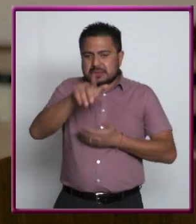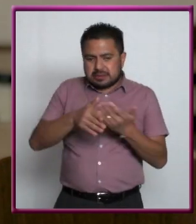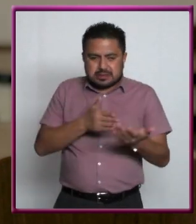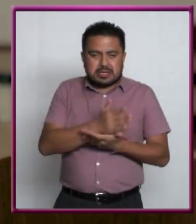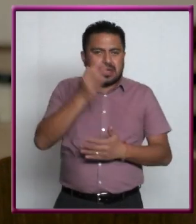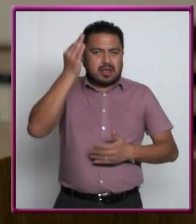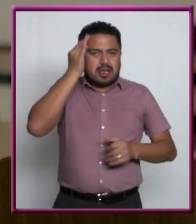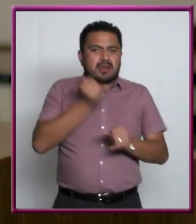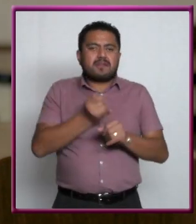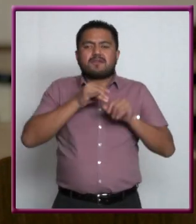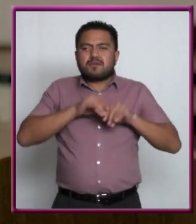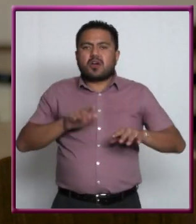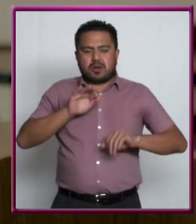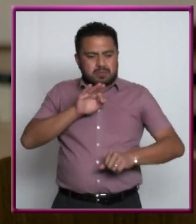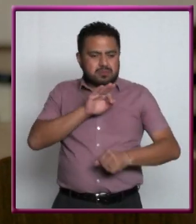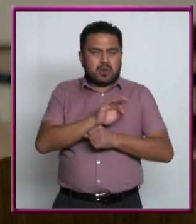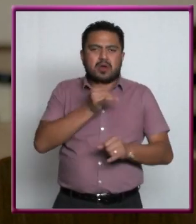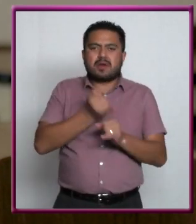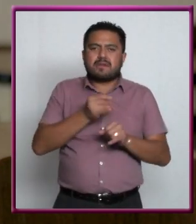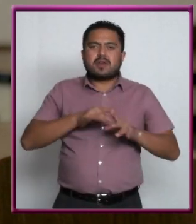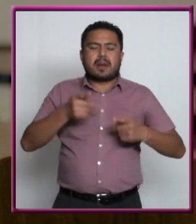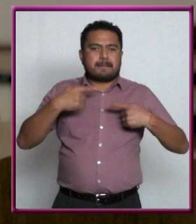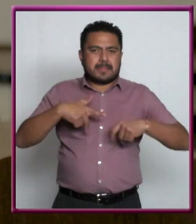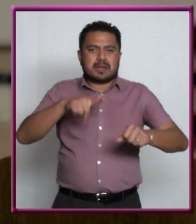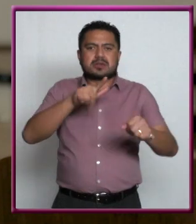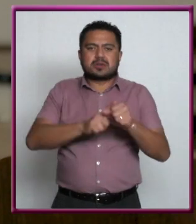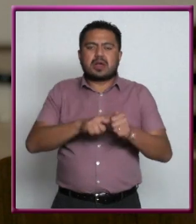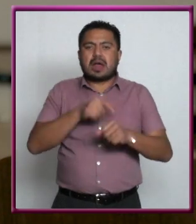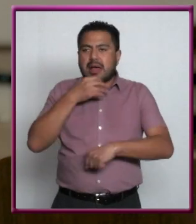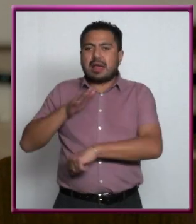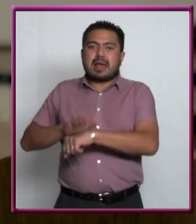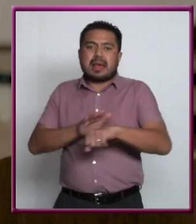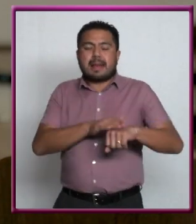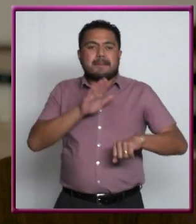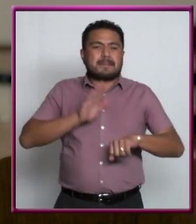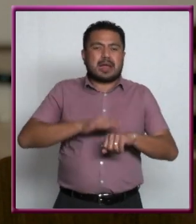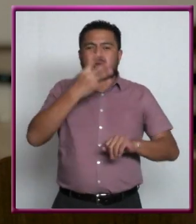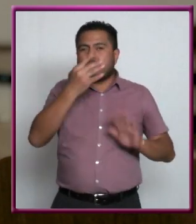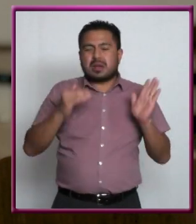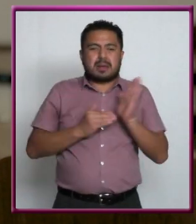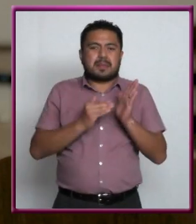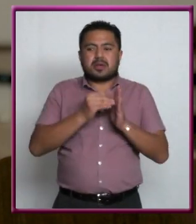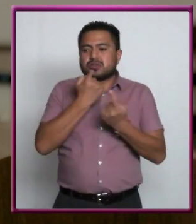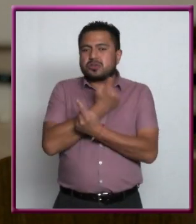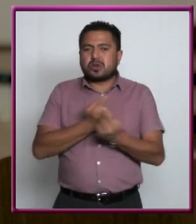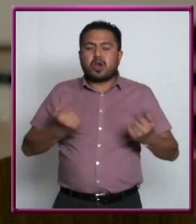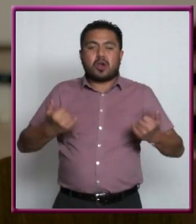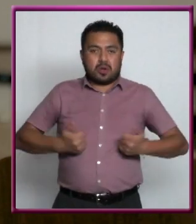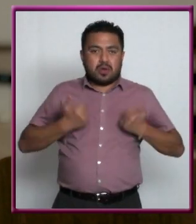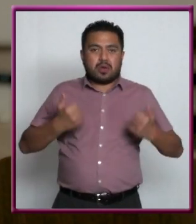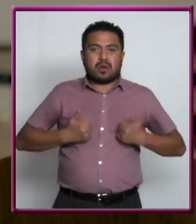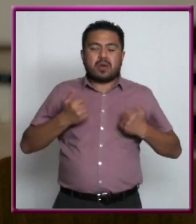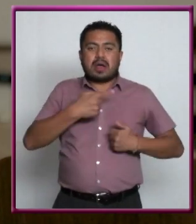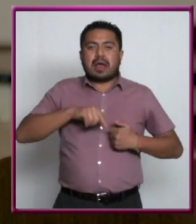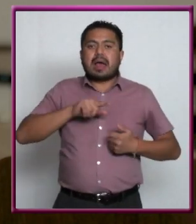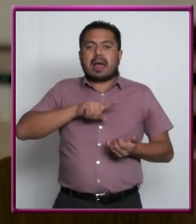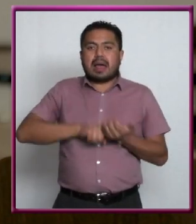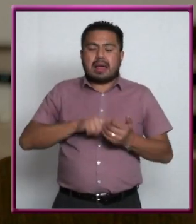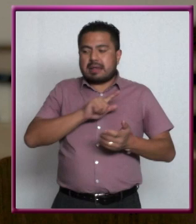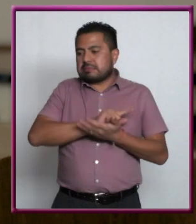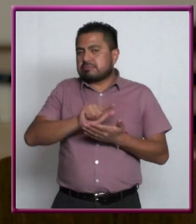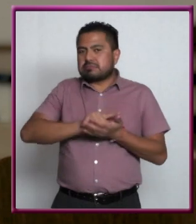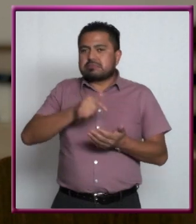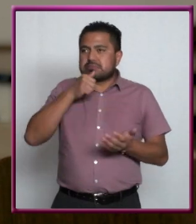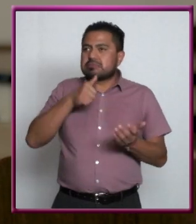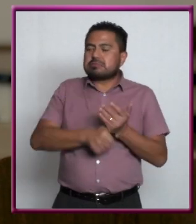Transparencia, Acceso a la Información y Protección de Datos Personales alertaba que más de 4 millones de niños y jóvenes